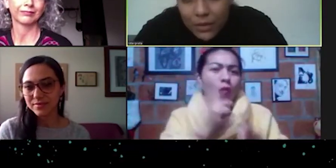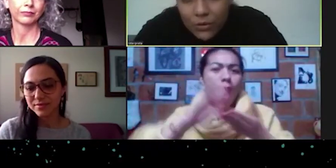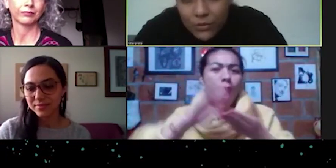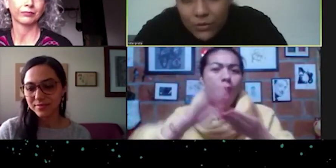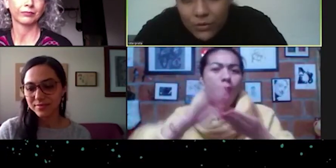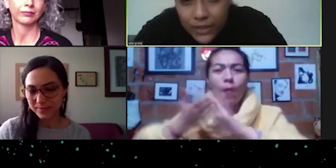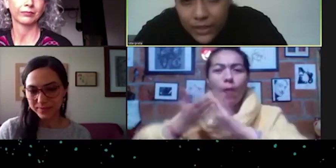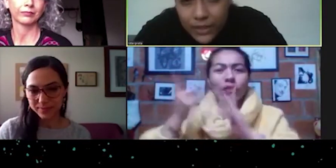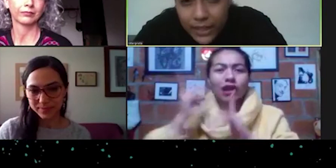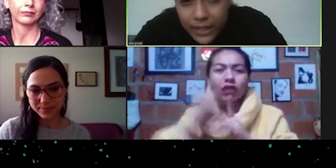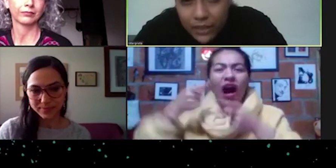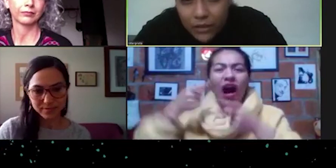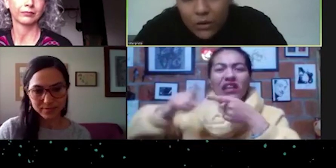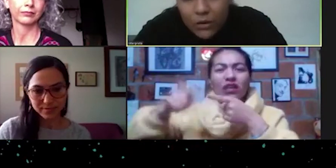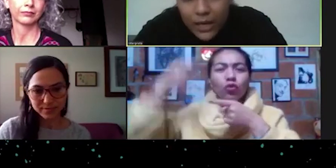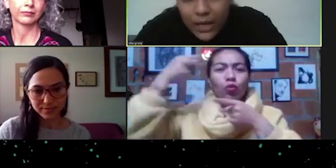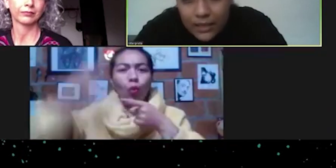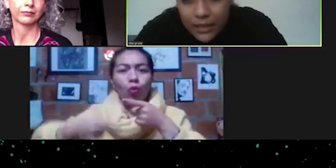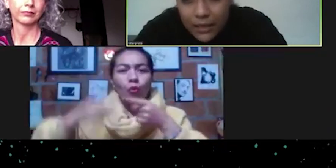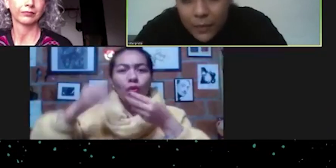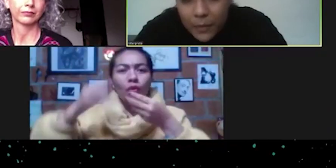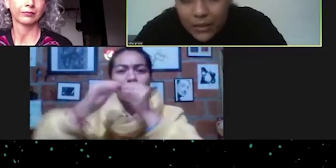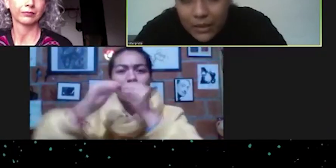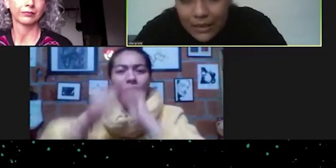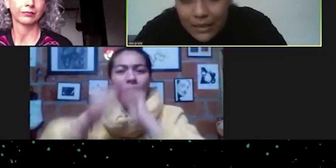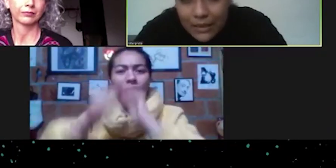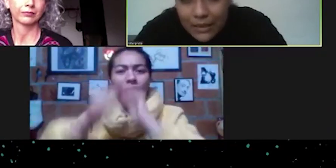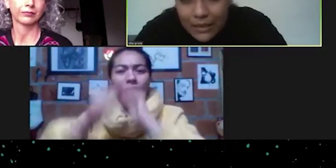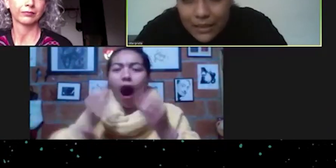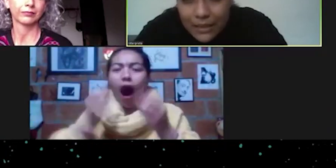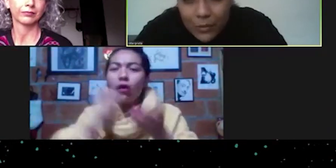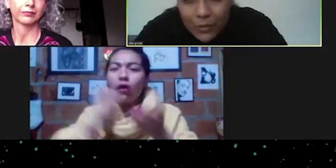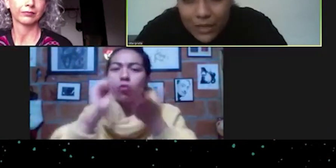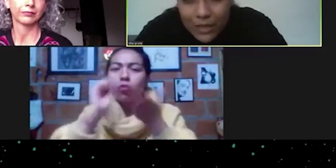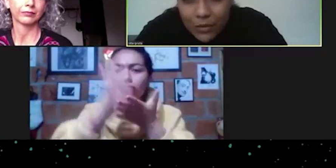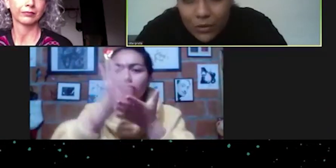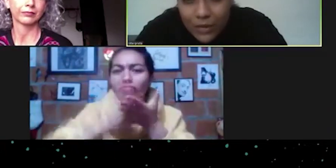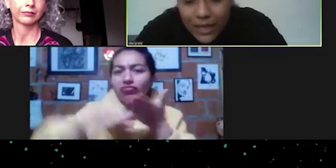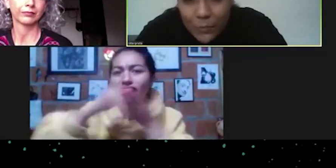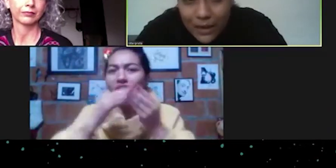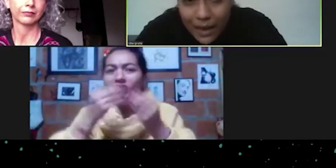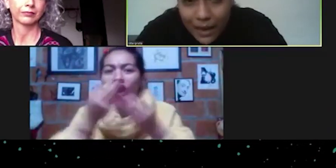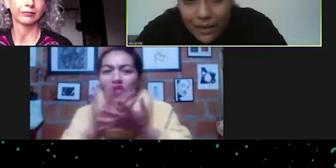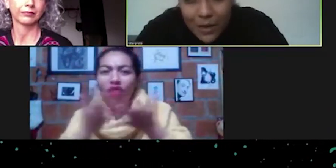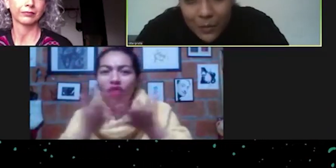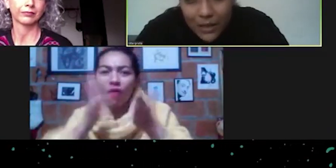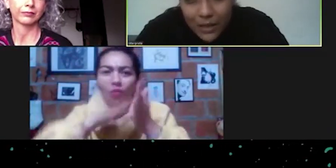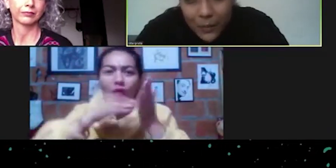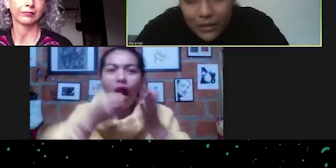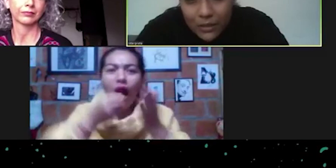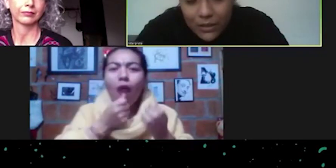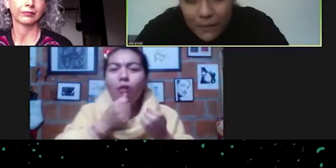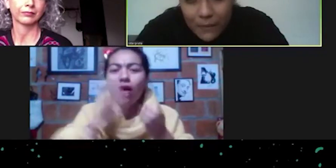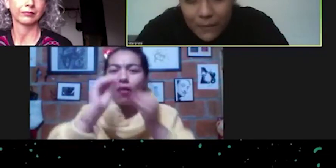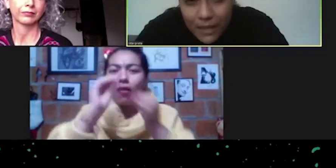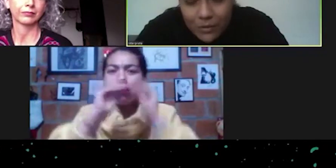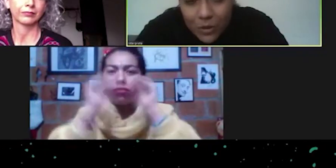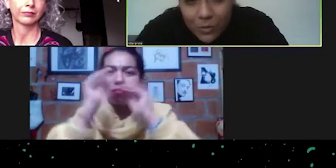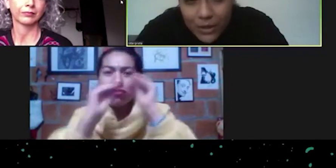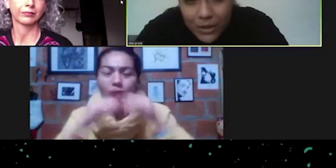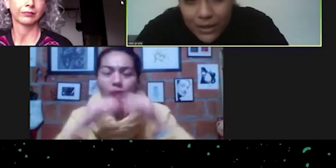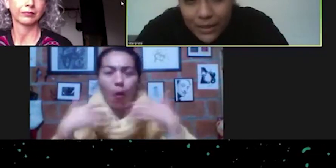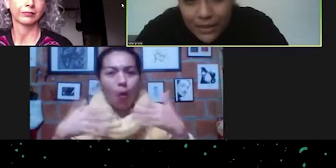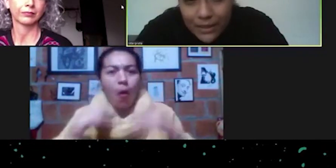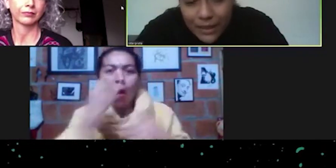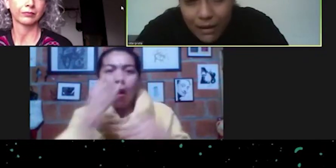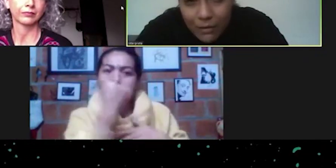del conflicto o que hayan sido personas que hayan tenido una historia muy marcada, porque pues yo también estoy como interesada en el